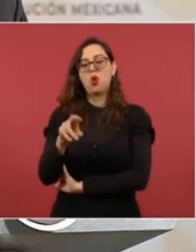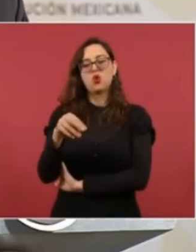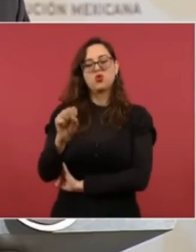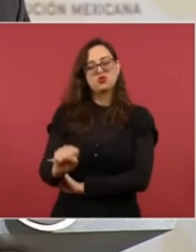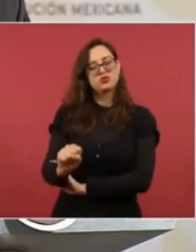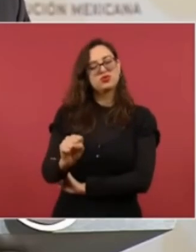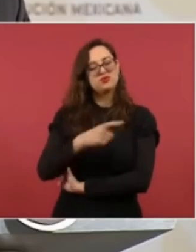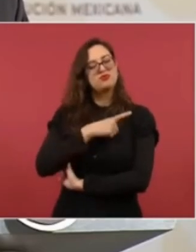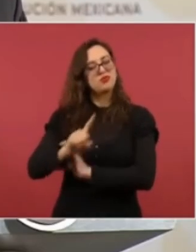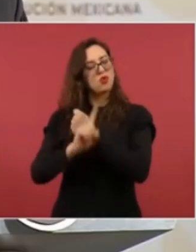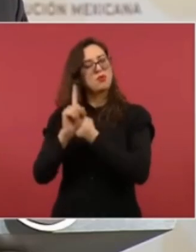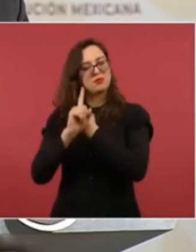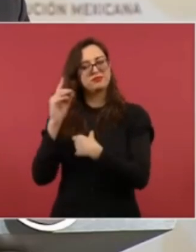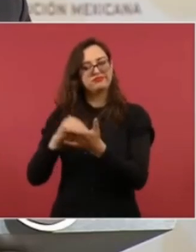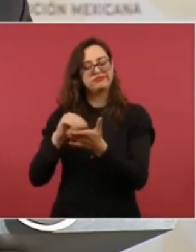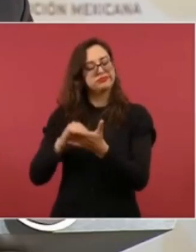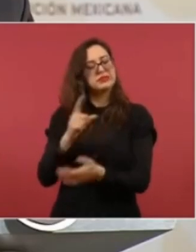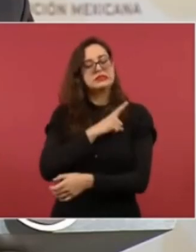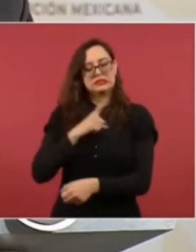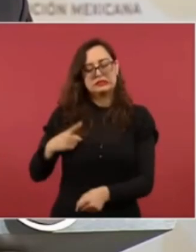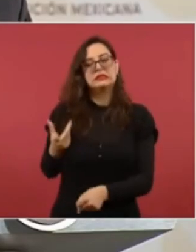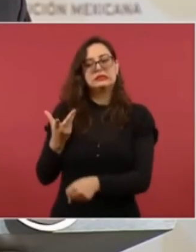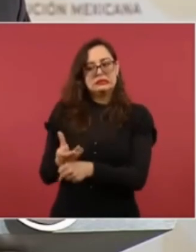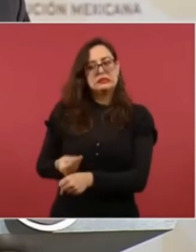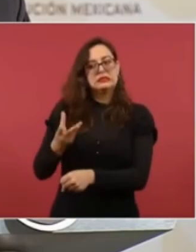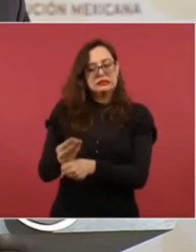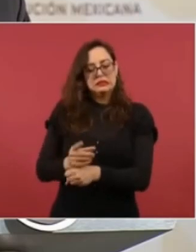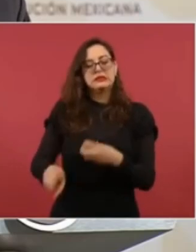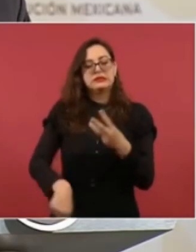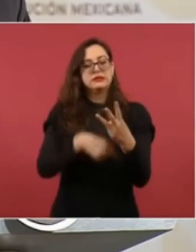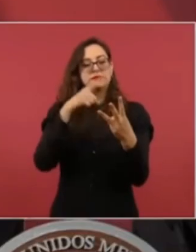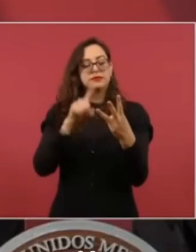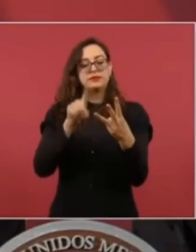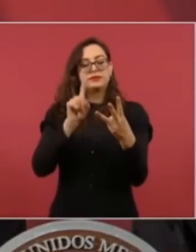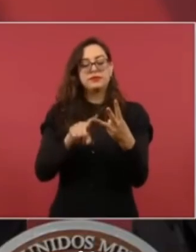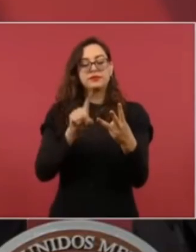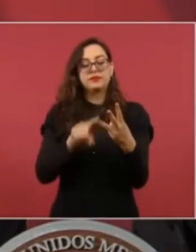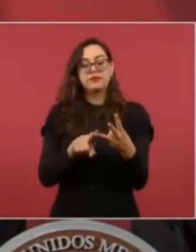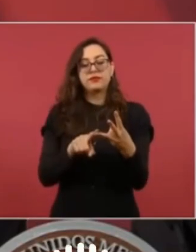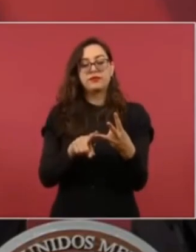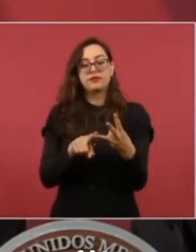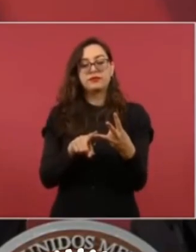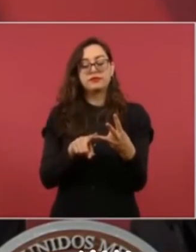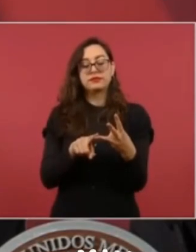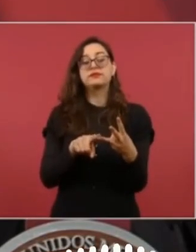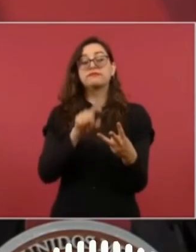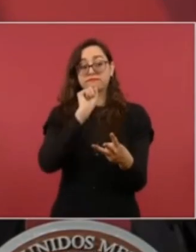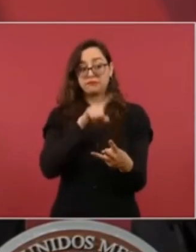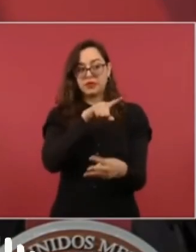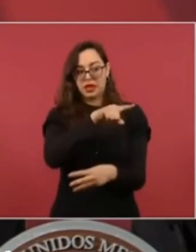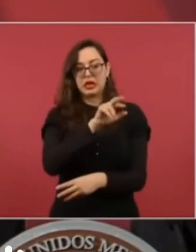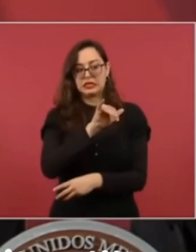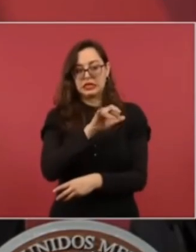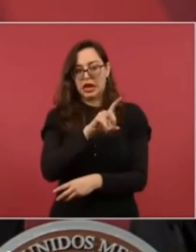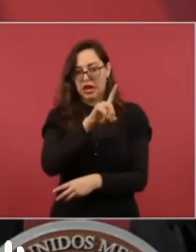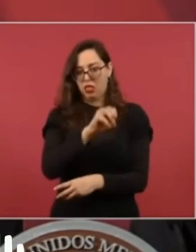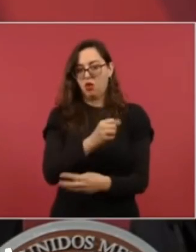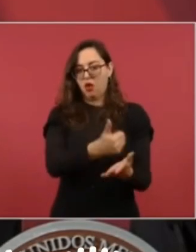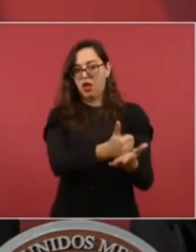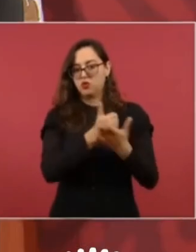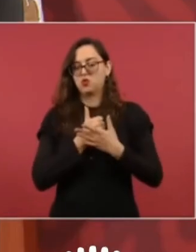prensa, el licenciado Mejía Verdeja, de que su apoyo va a ser para Guadiana Tijerina.